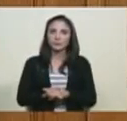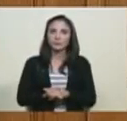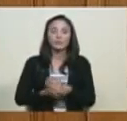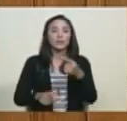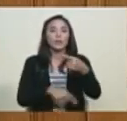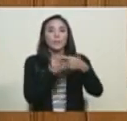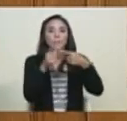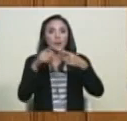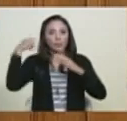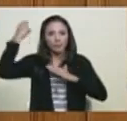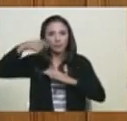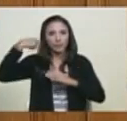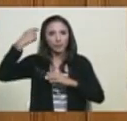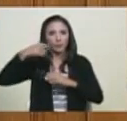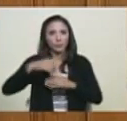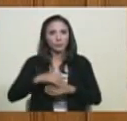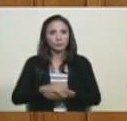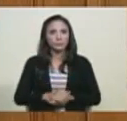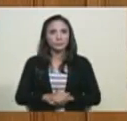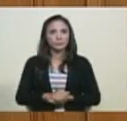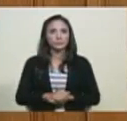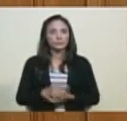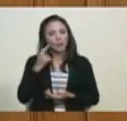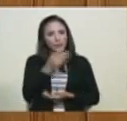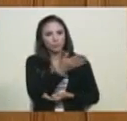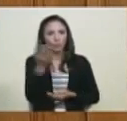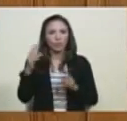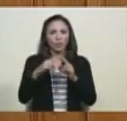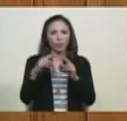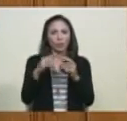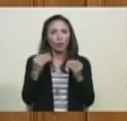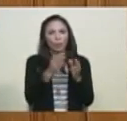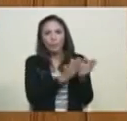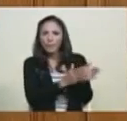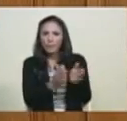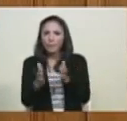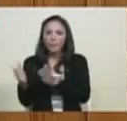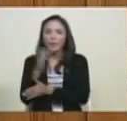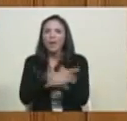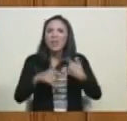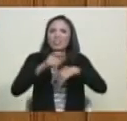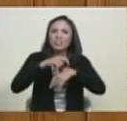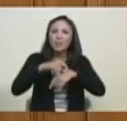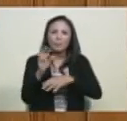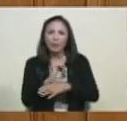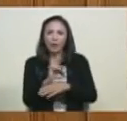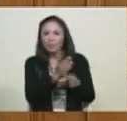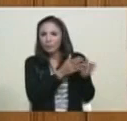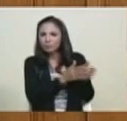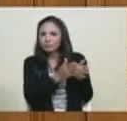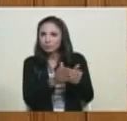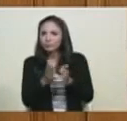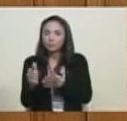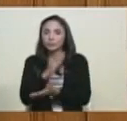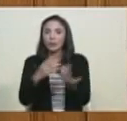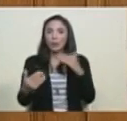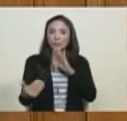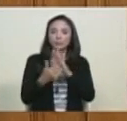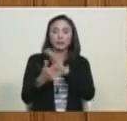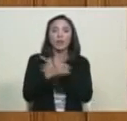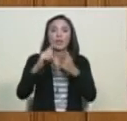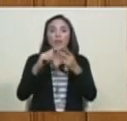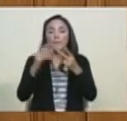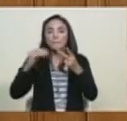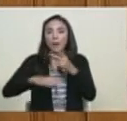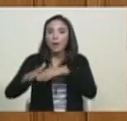El primero, quiero que ustedes lo conozcan, la cronología del atentado y todos los involucrados